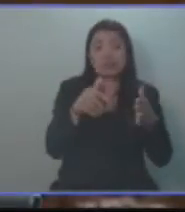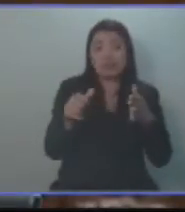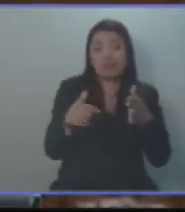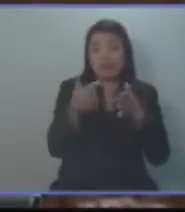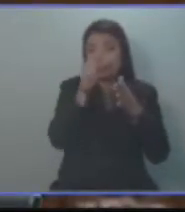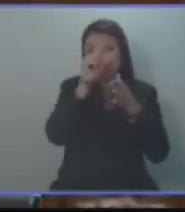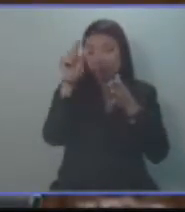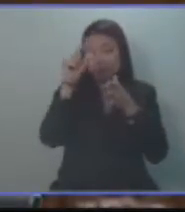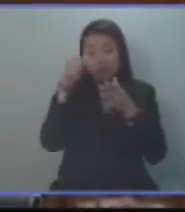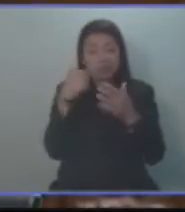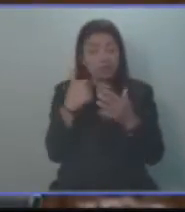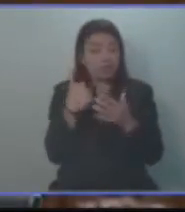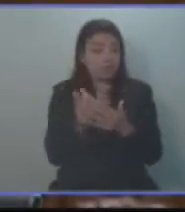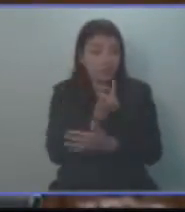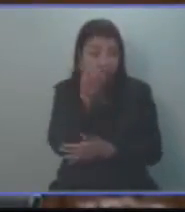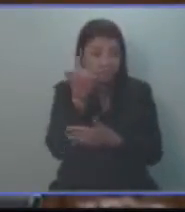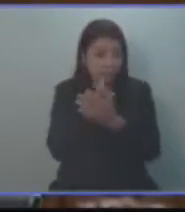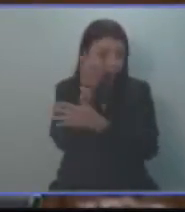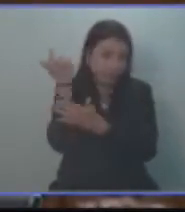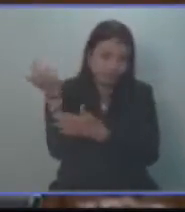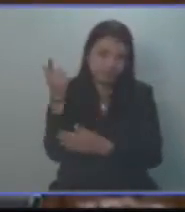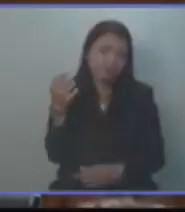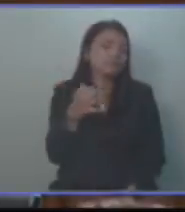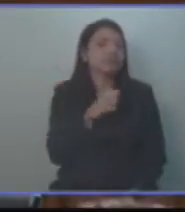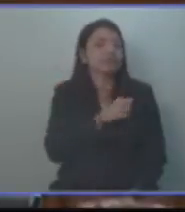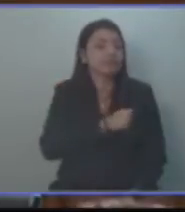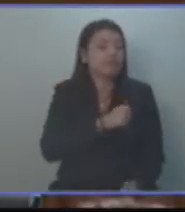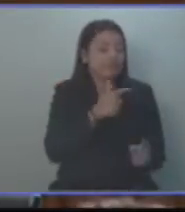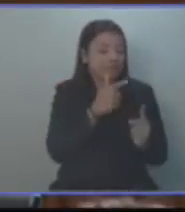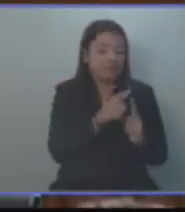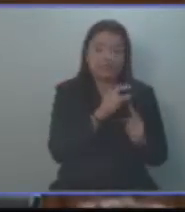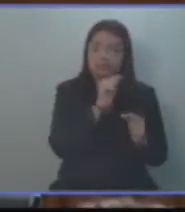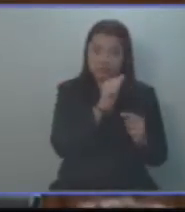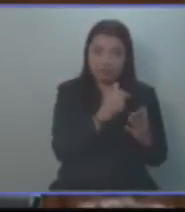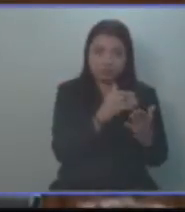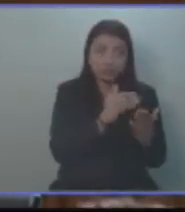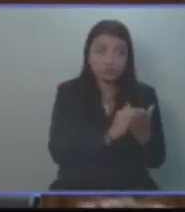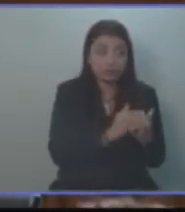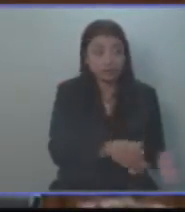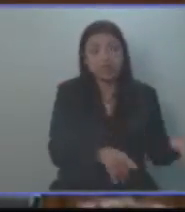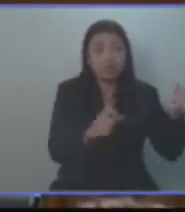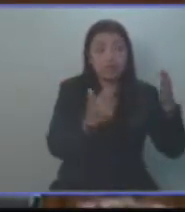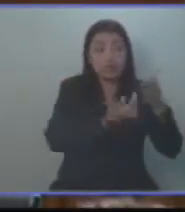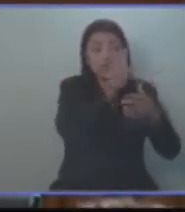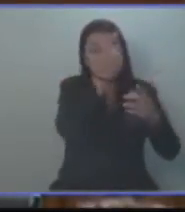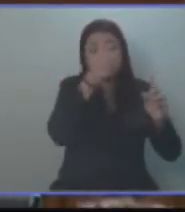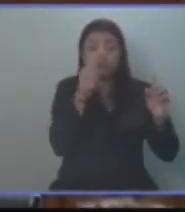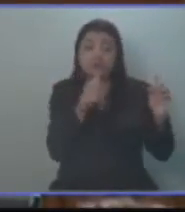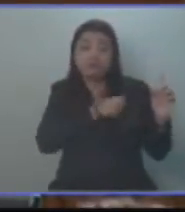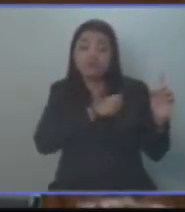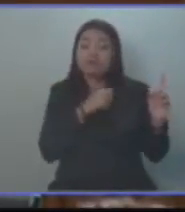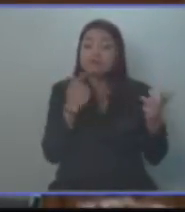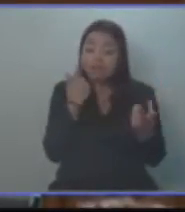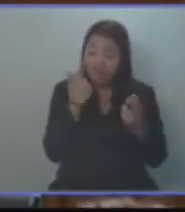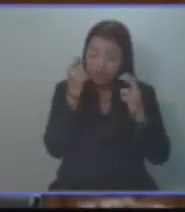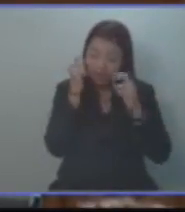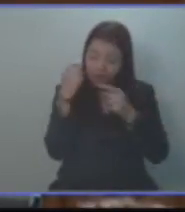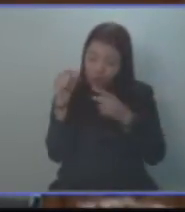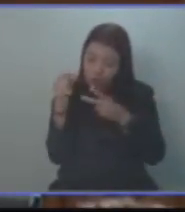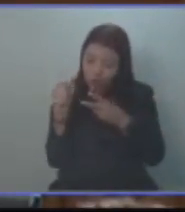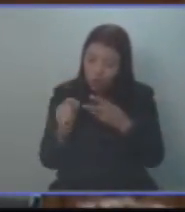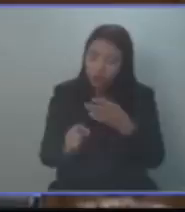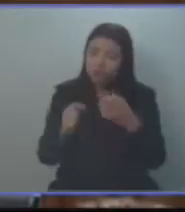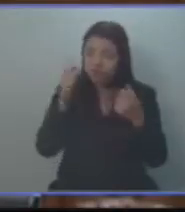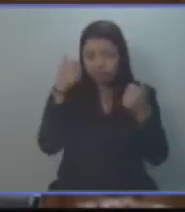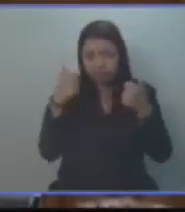son responsables de, literal A, evaluar y adecuar la currícula para responder a